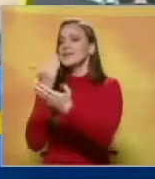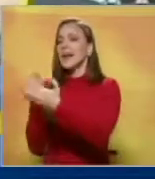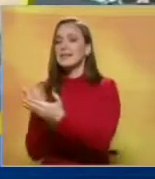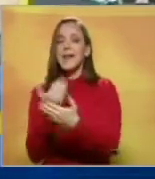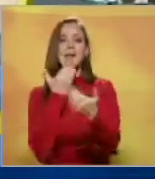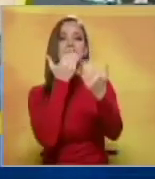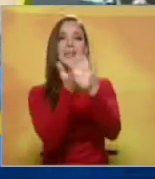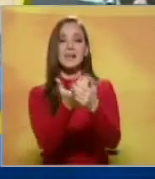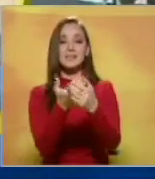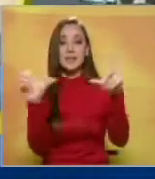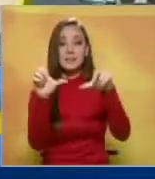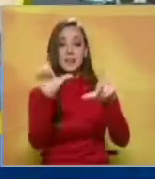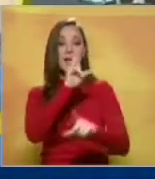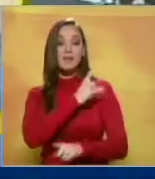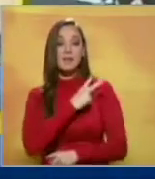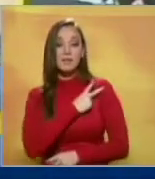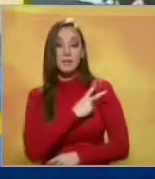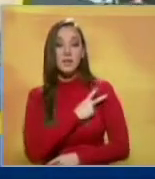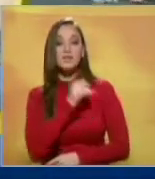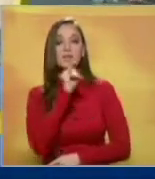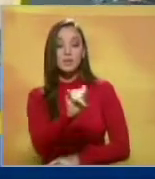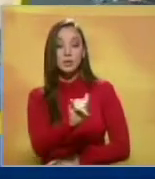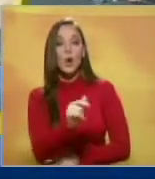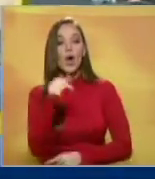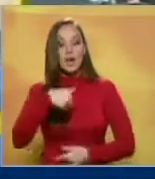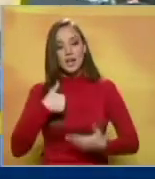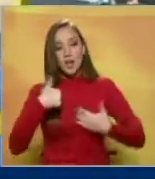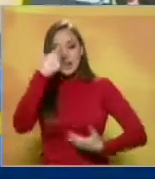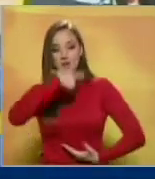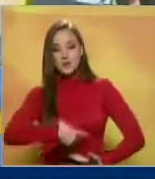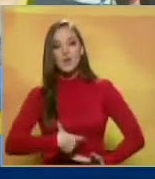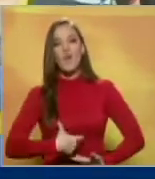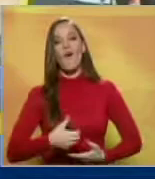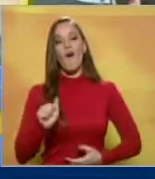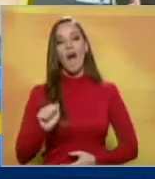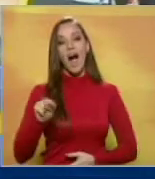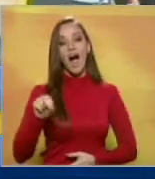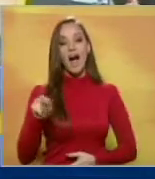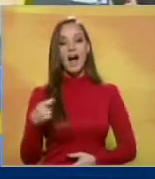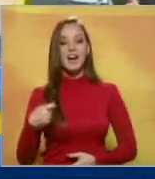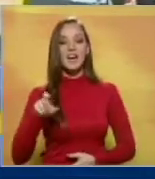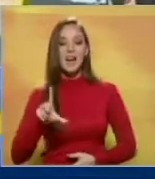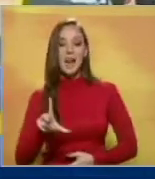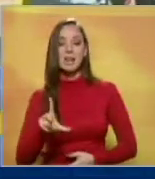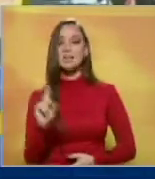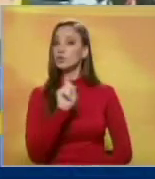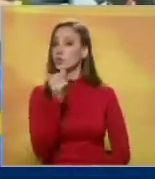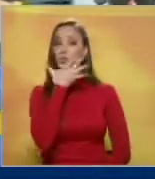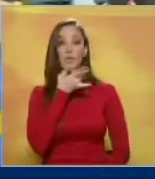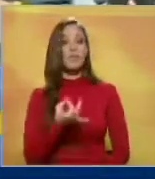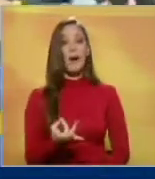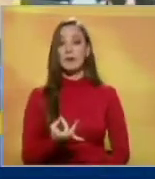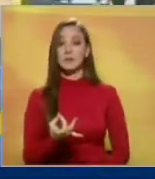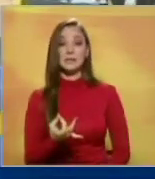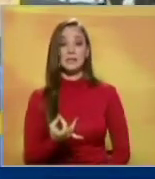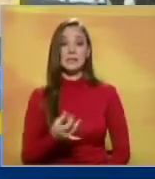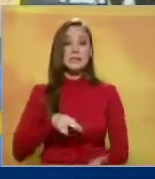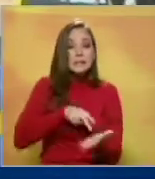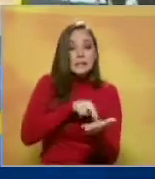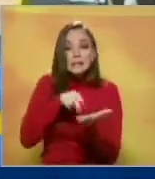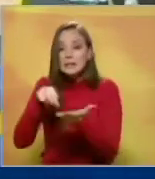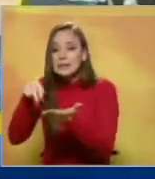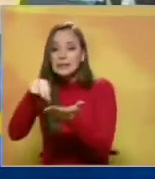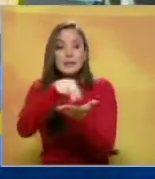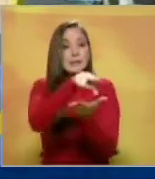de noticiero venevisión y por supuesto a este su servidor ángel marcano no es fácil recorrer más de 32